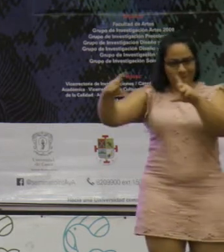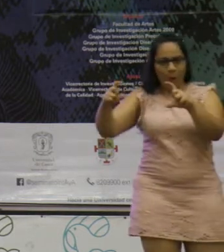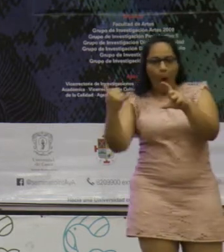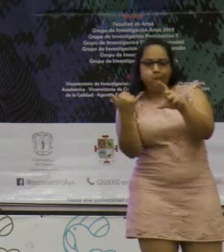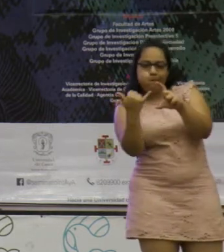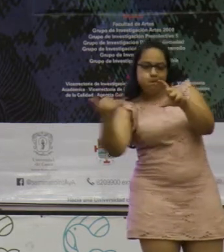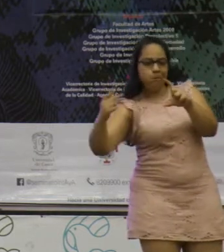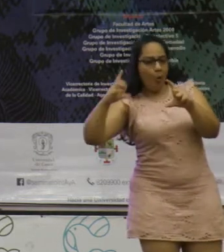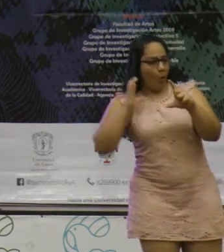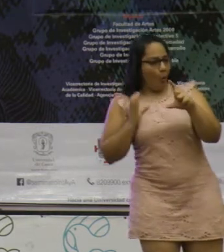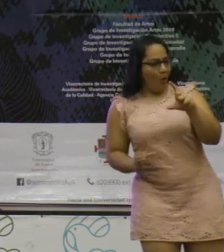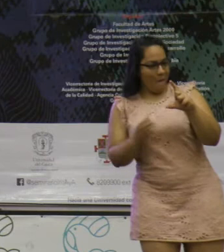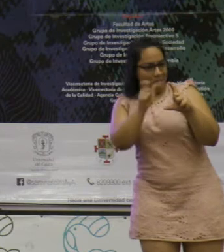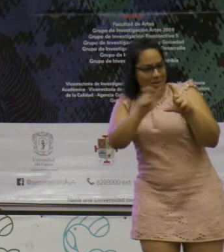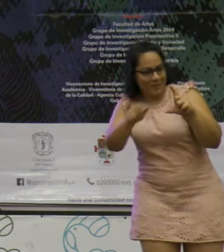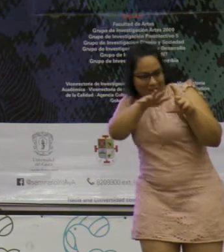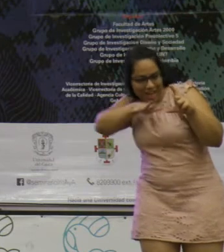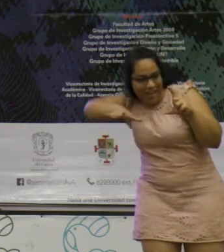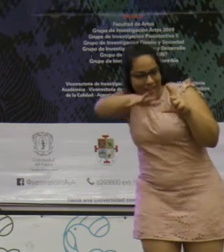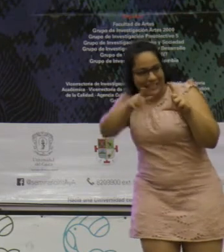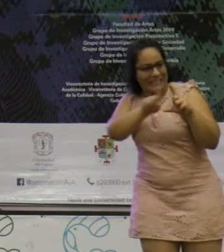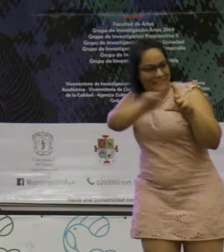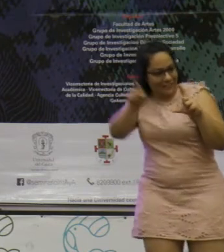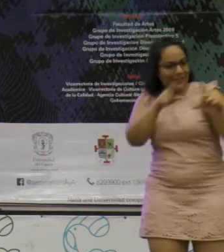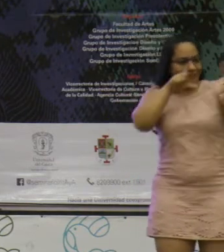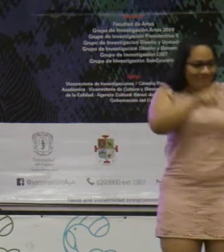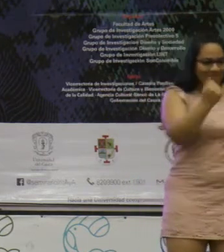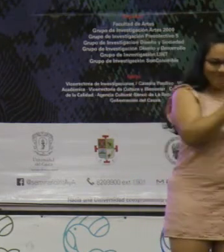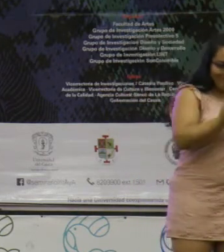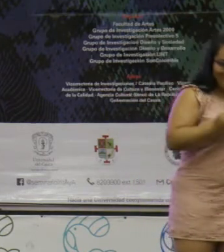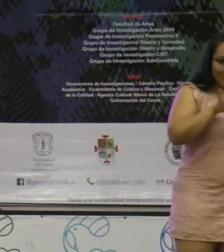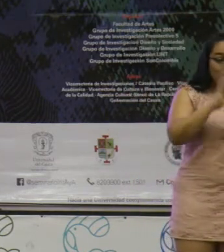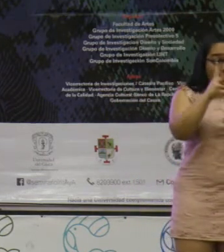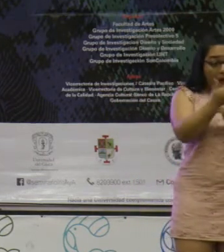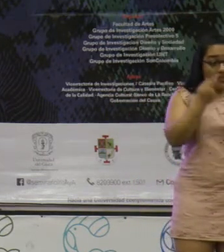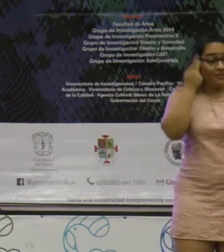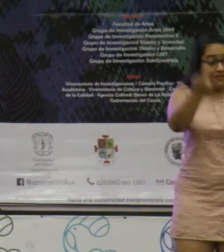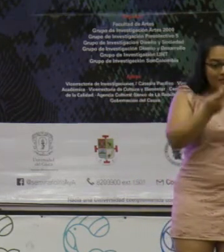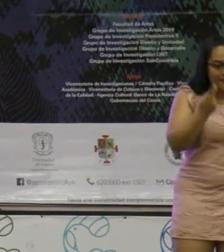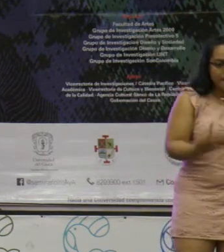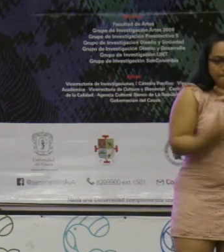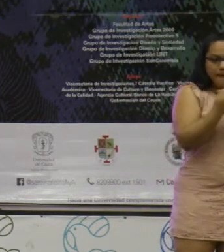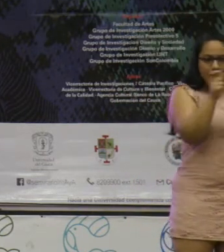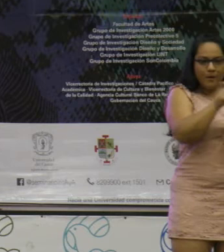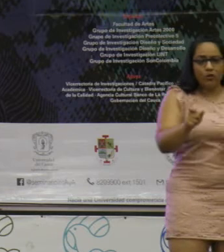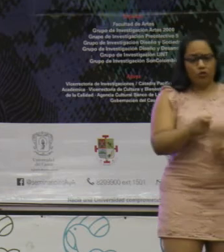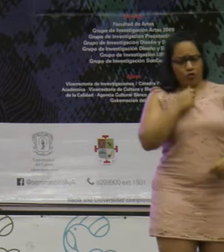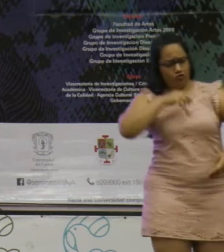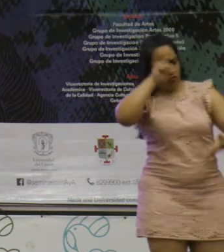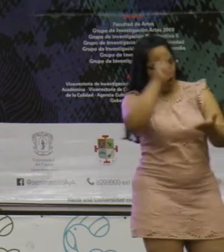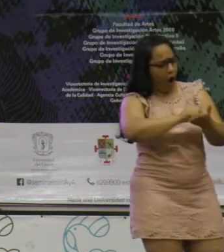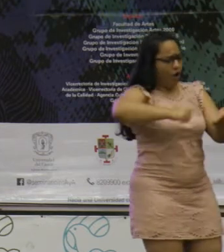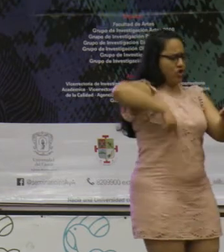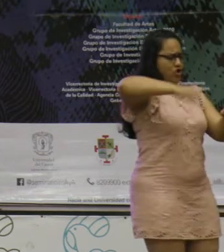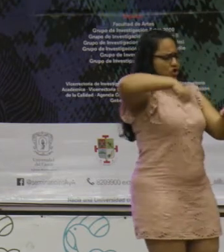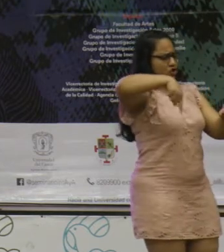la inserción, por la emergencia de las artes visuales, aparece esta idea de que el ilustrador es autor y que coloca su firma más